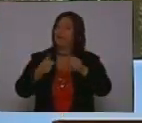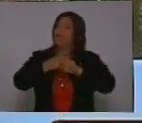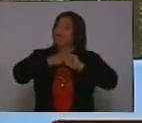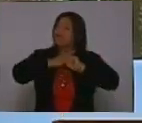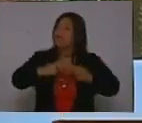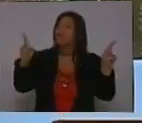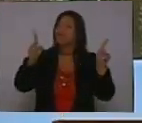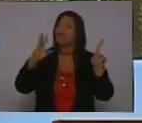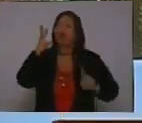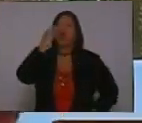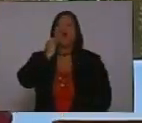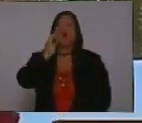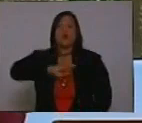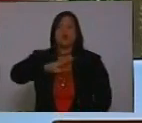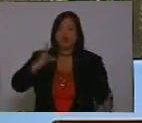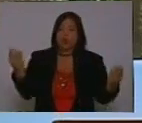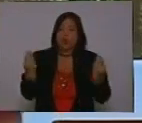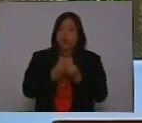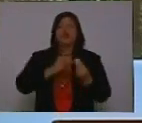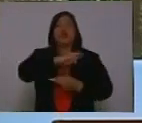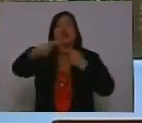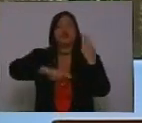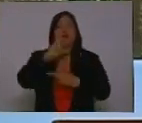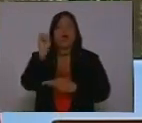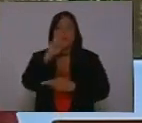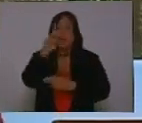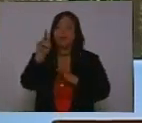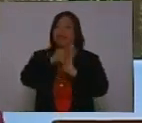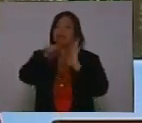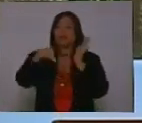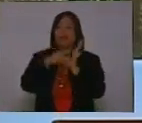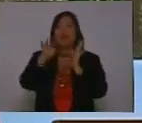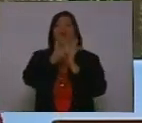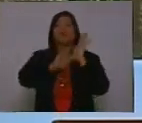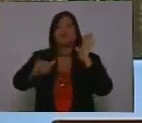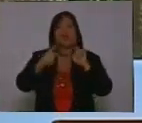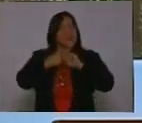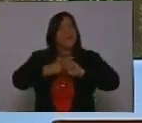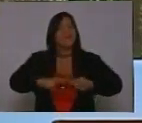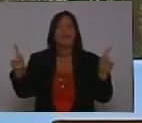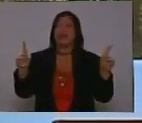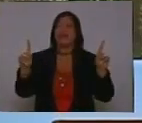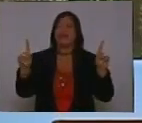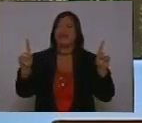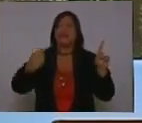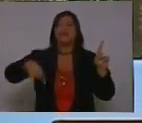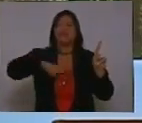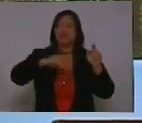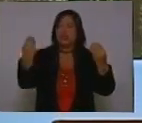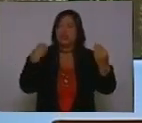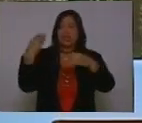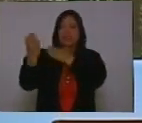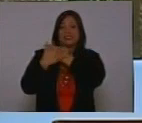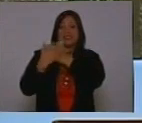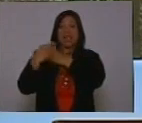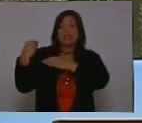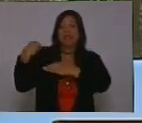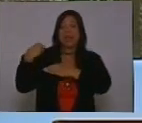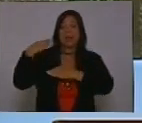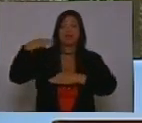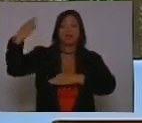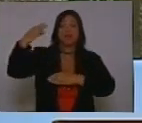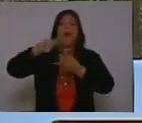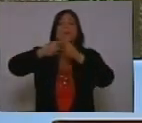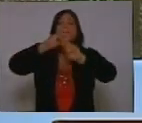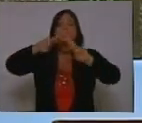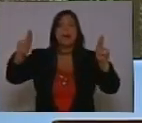de los jóvenes que estamos hoy aquí en la Asamblea Nacional Constituyente, que hemos sido llamados para la paz,